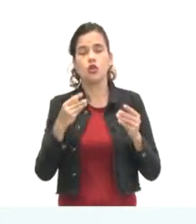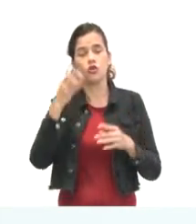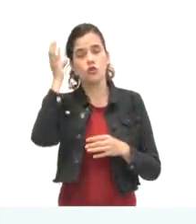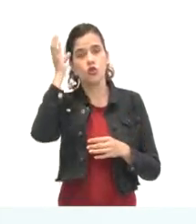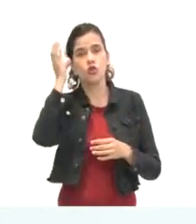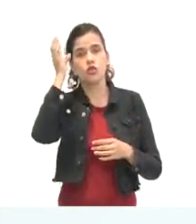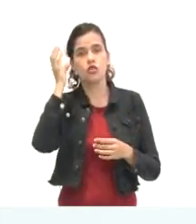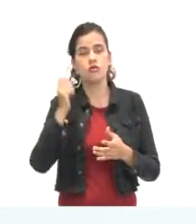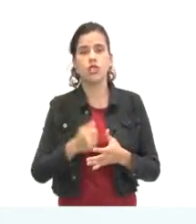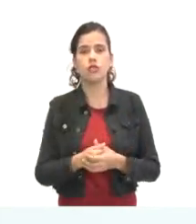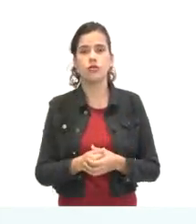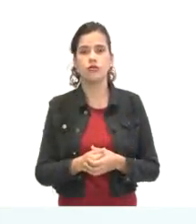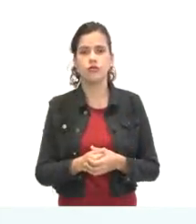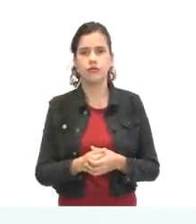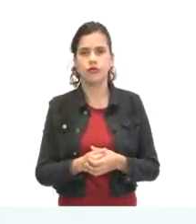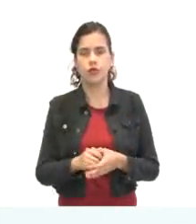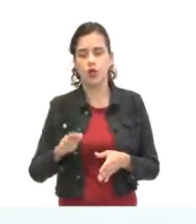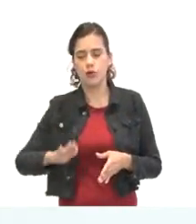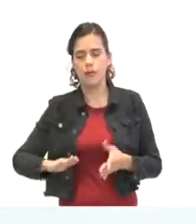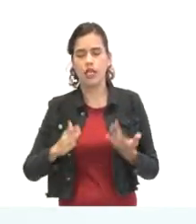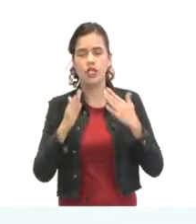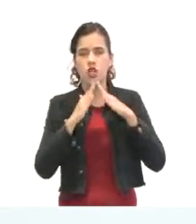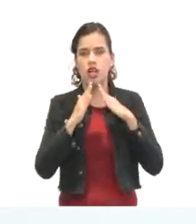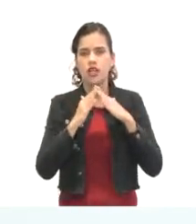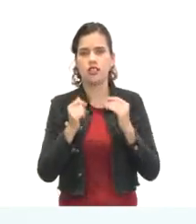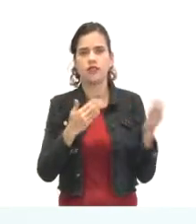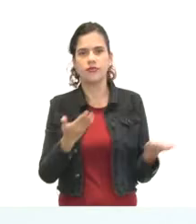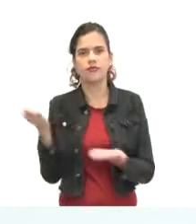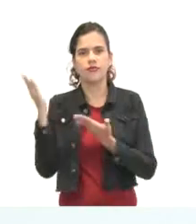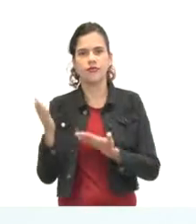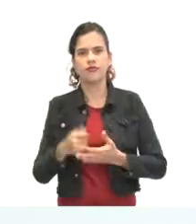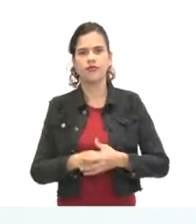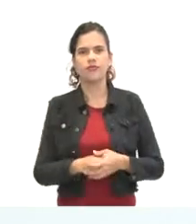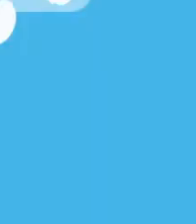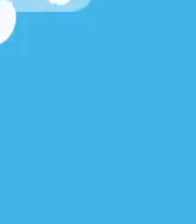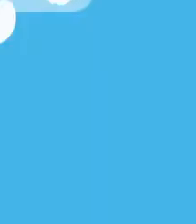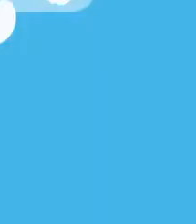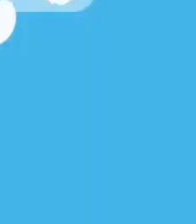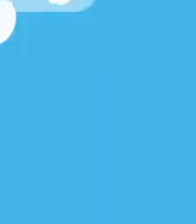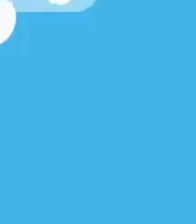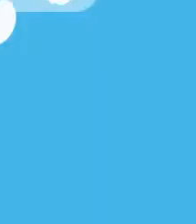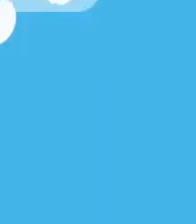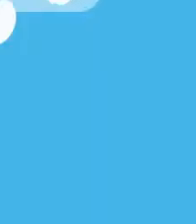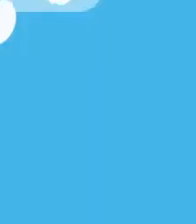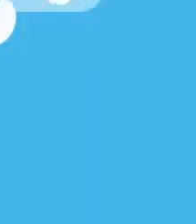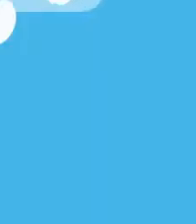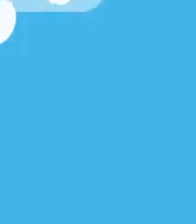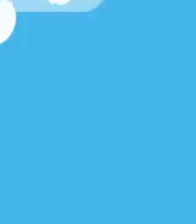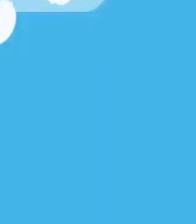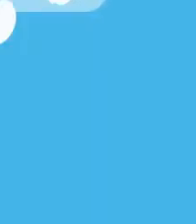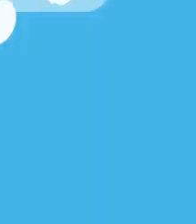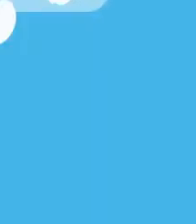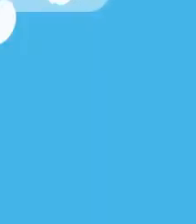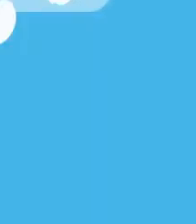su conocimiento sobre este tema para los más pequeñitos de la casa. ¡Bienvenida!